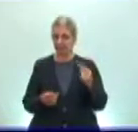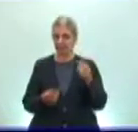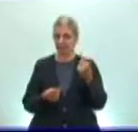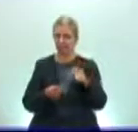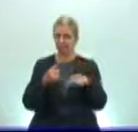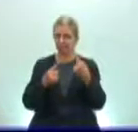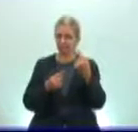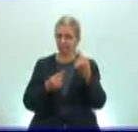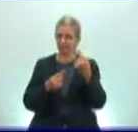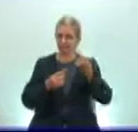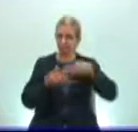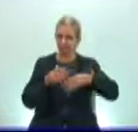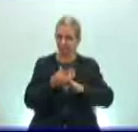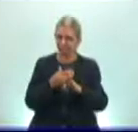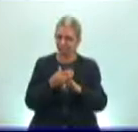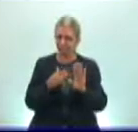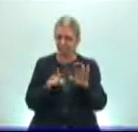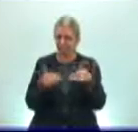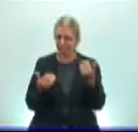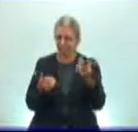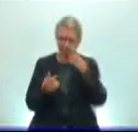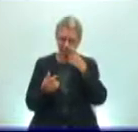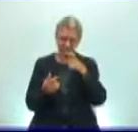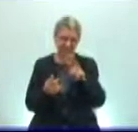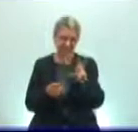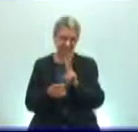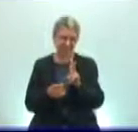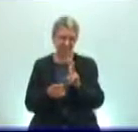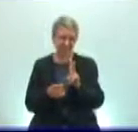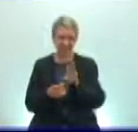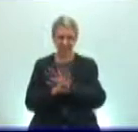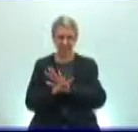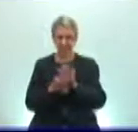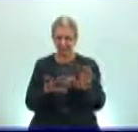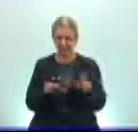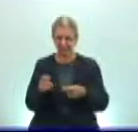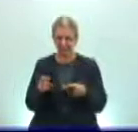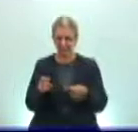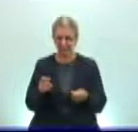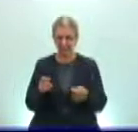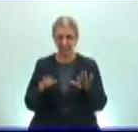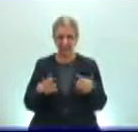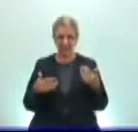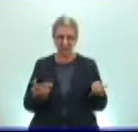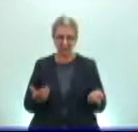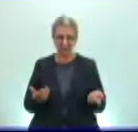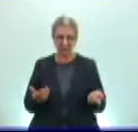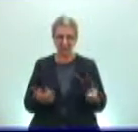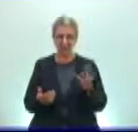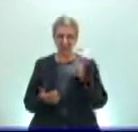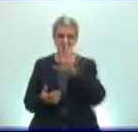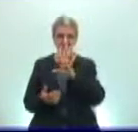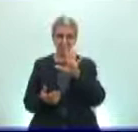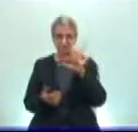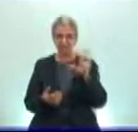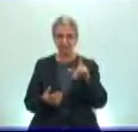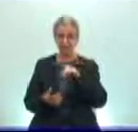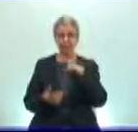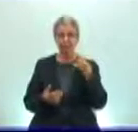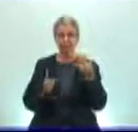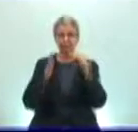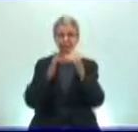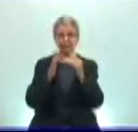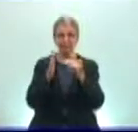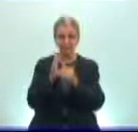consecuencias de la Segunda Guerra Mundial fue que le ocasionó a la humanidad 55 millones de muertos. De